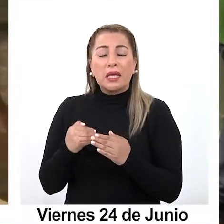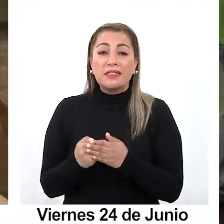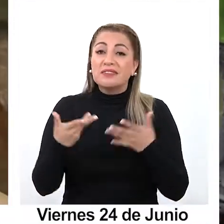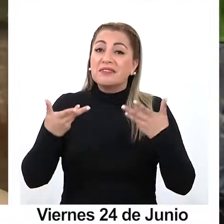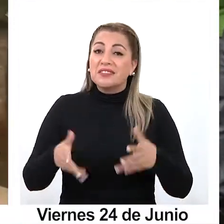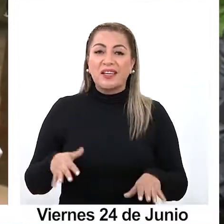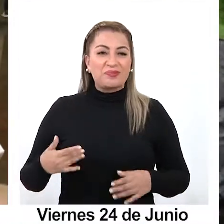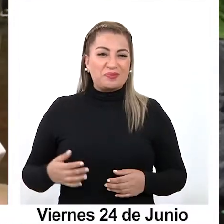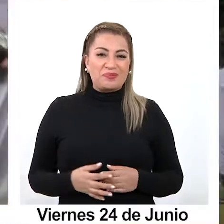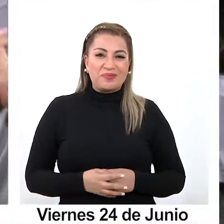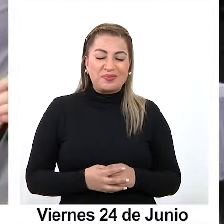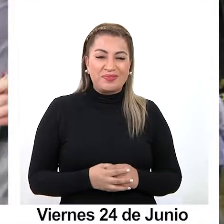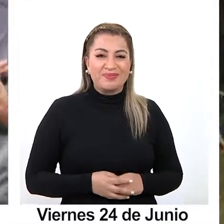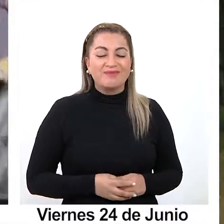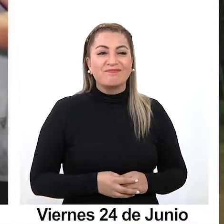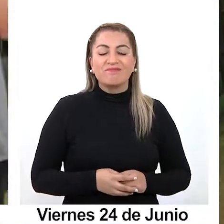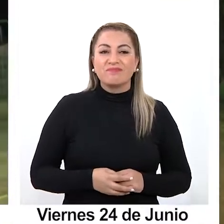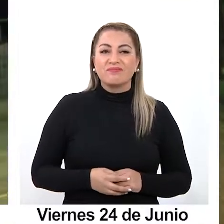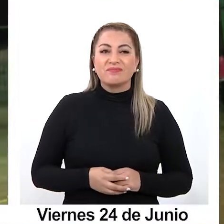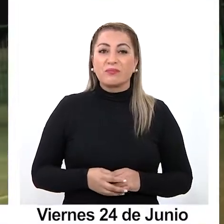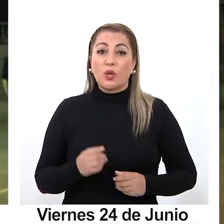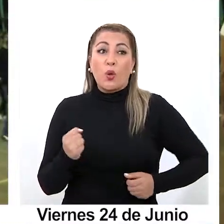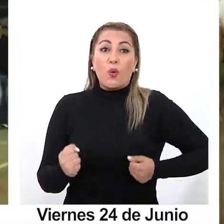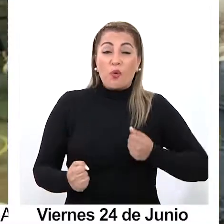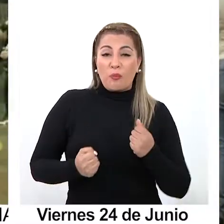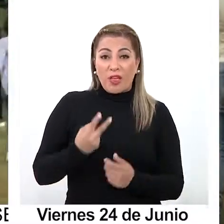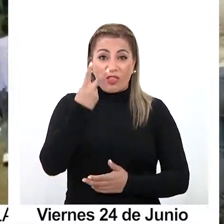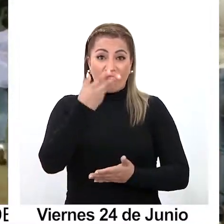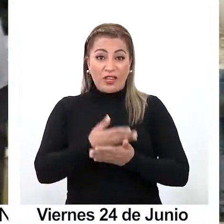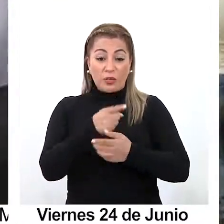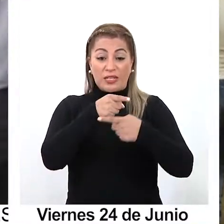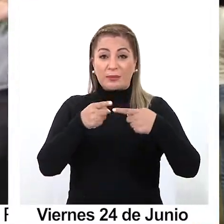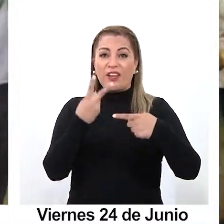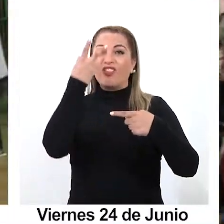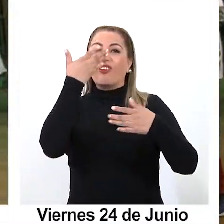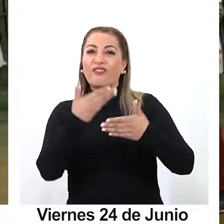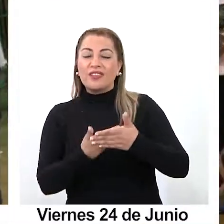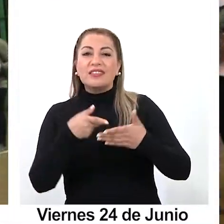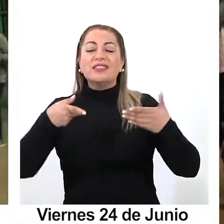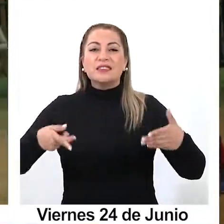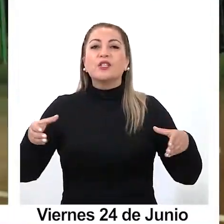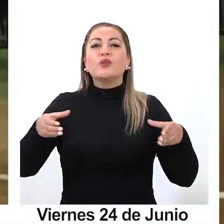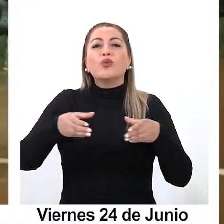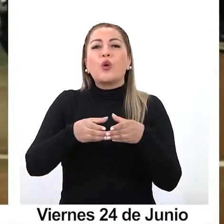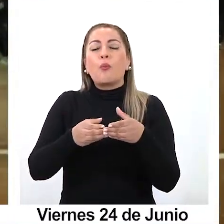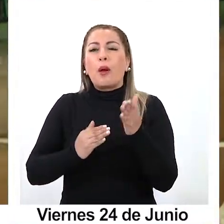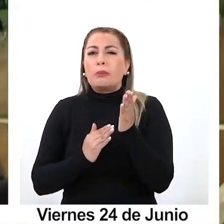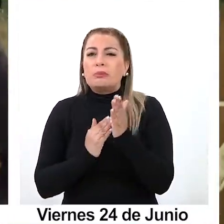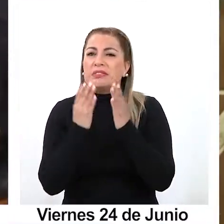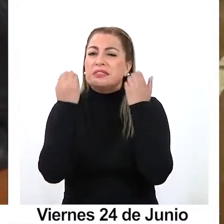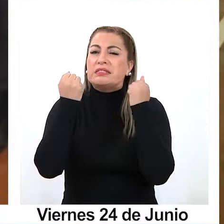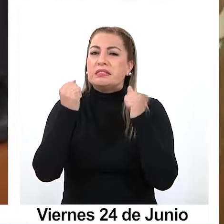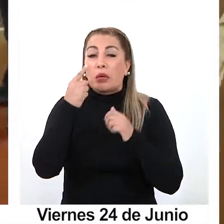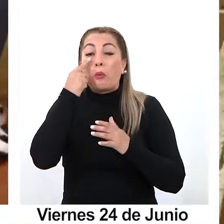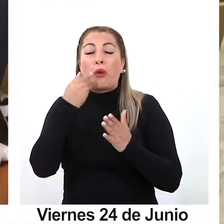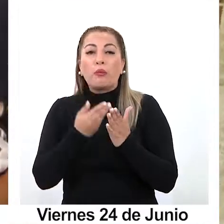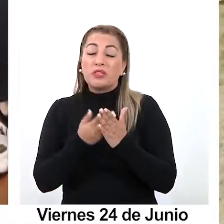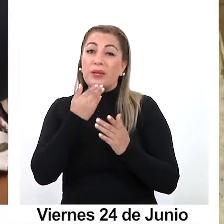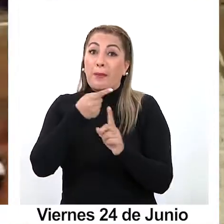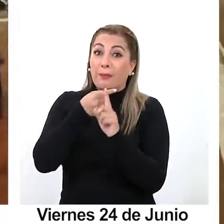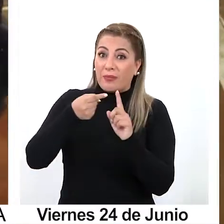meses, así que ahí estamos. Una rutina dos veces a la semana en categoría principiantes